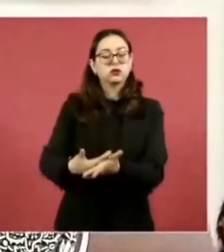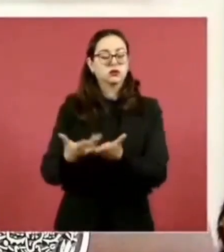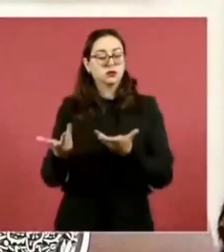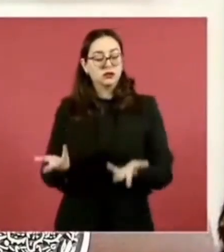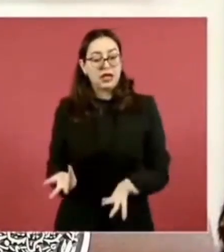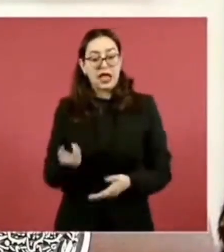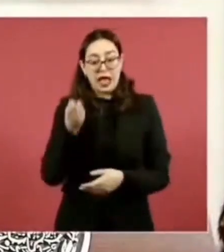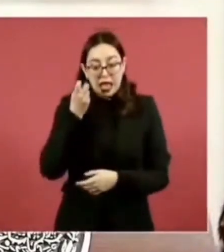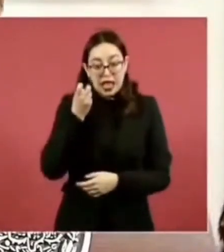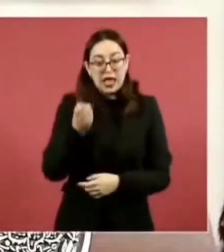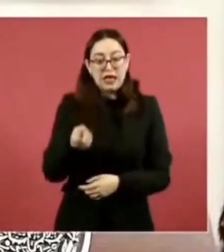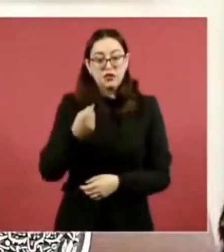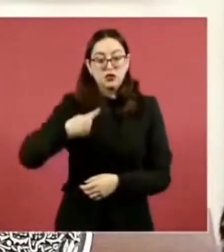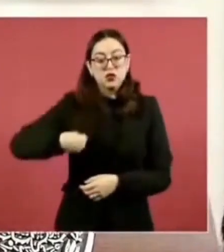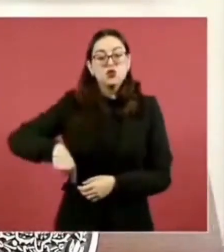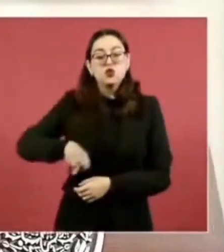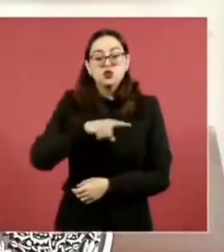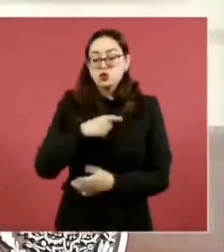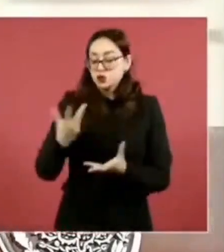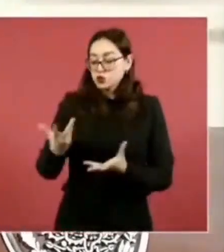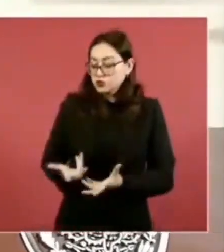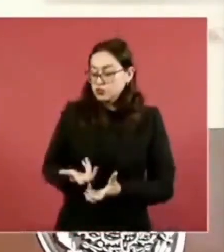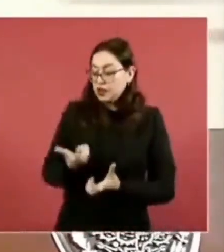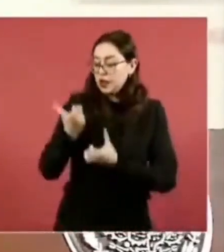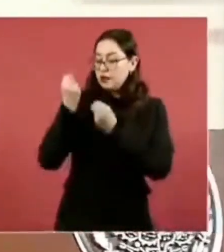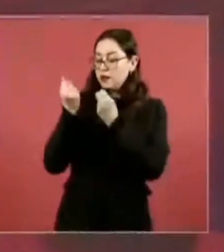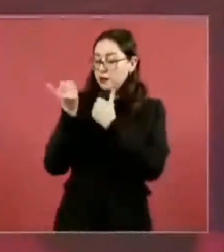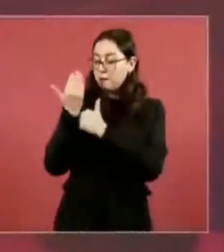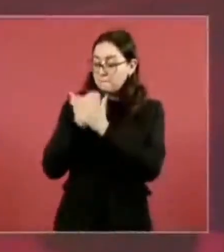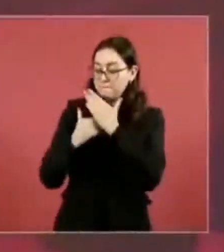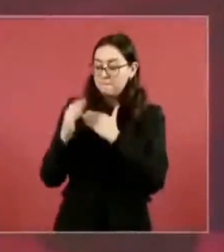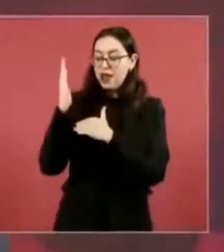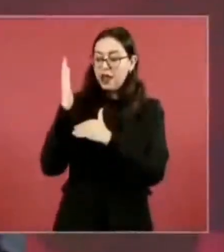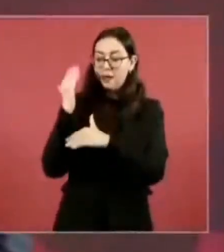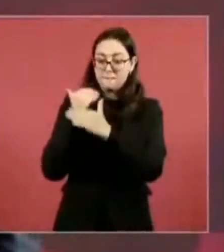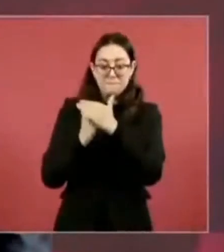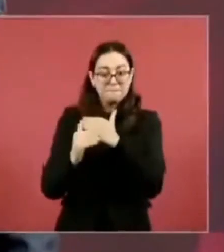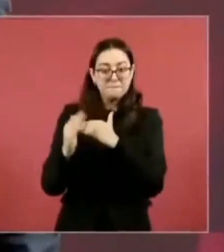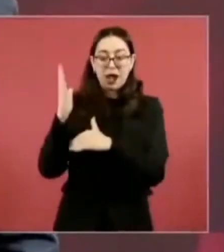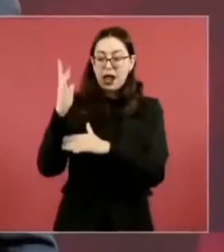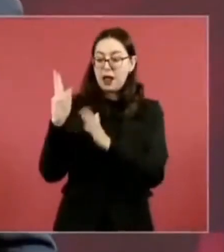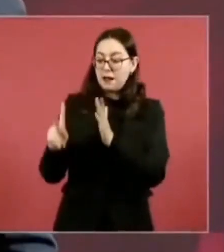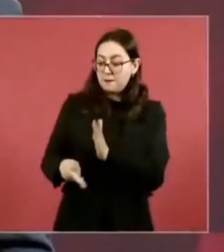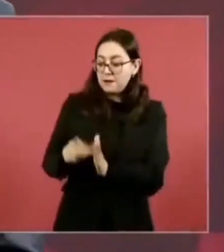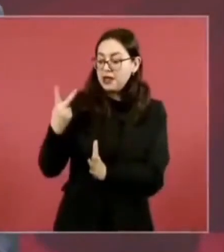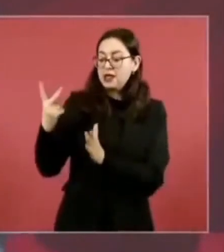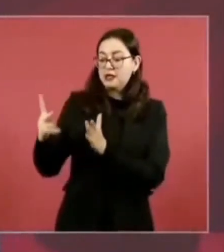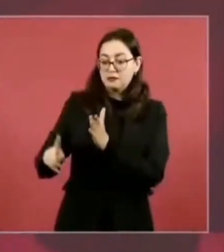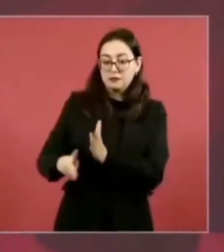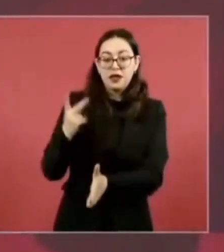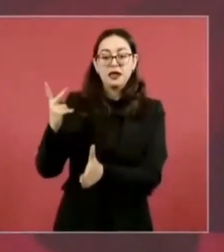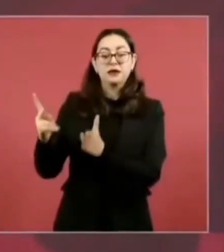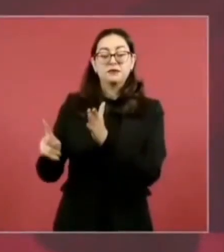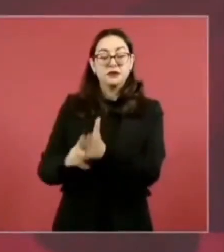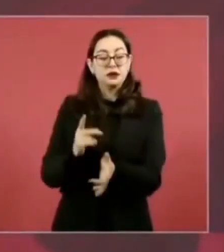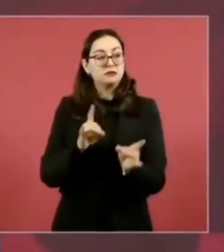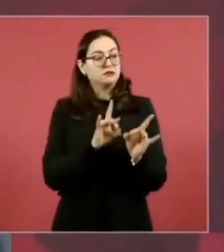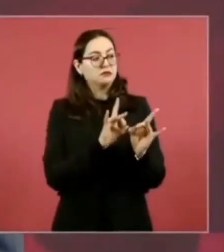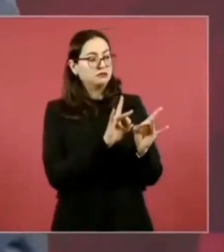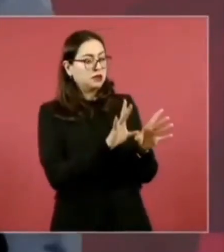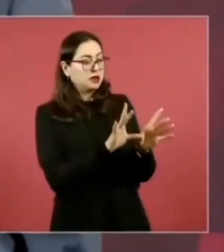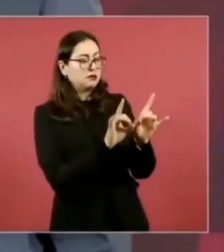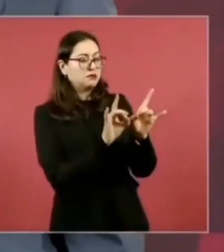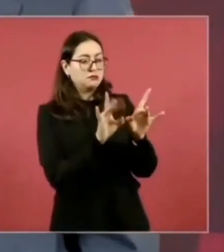Eso es lo que nos ha sacado adelante frente a cualquier tipo de